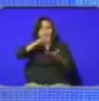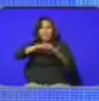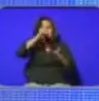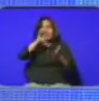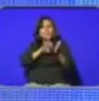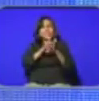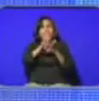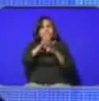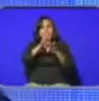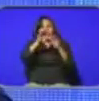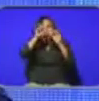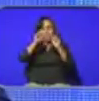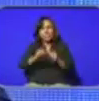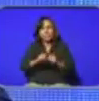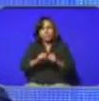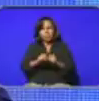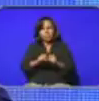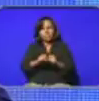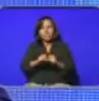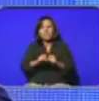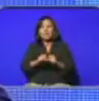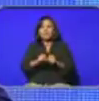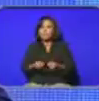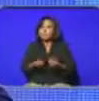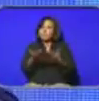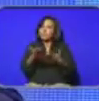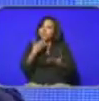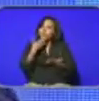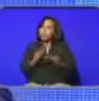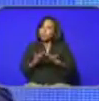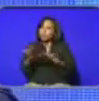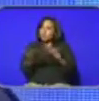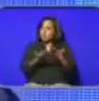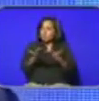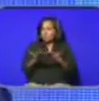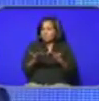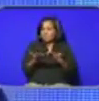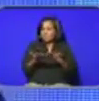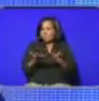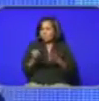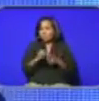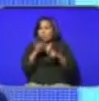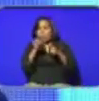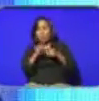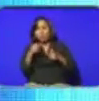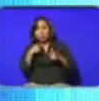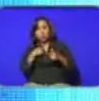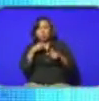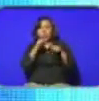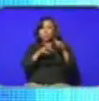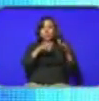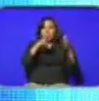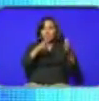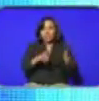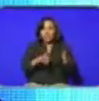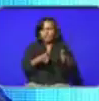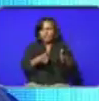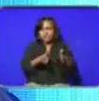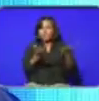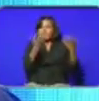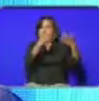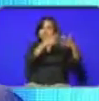yo también me voy a convertir en un secretario ejecutivo o una secretaria